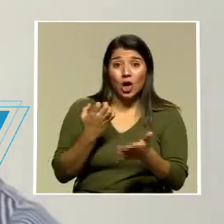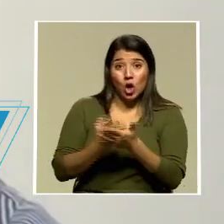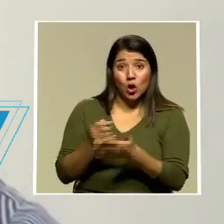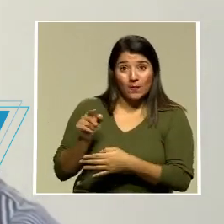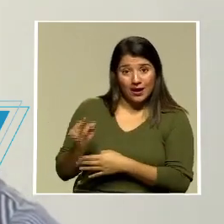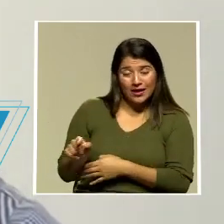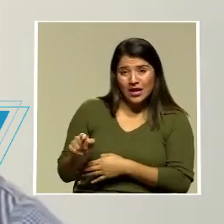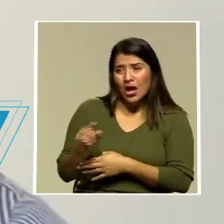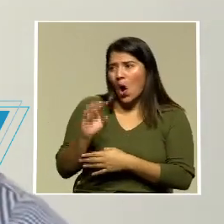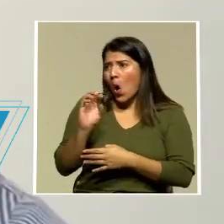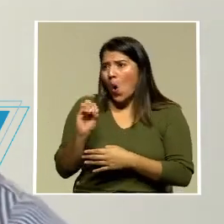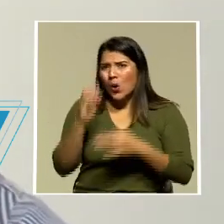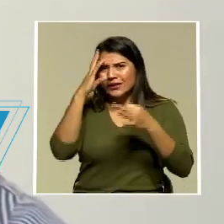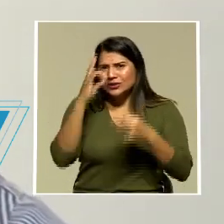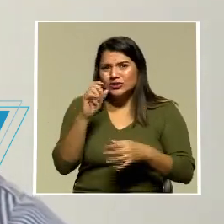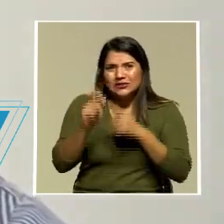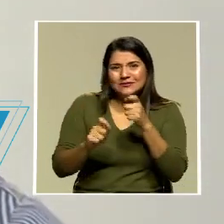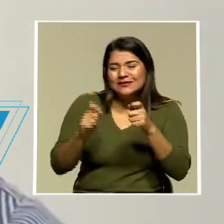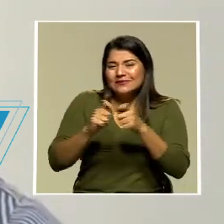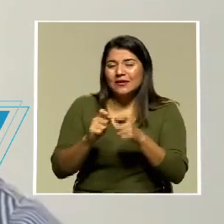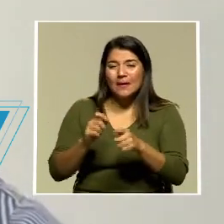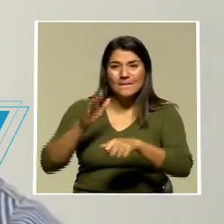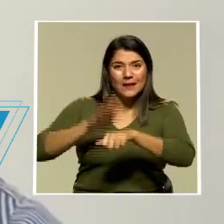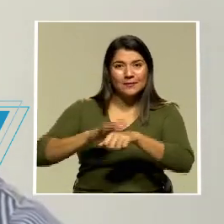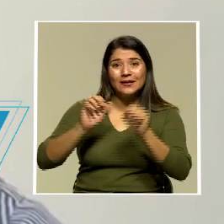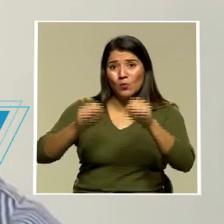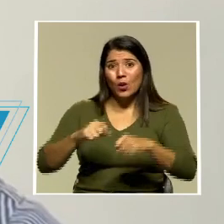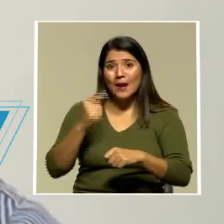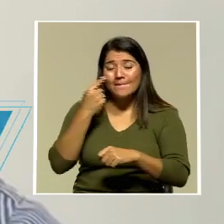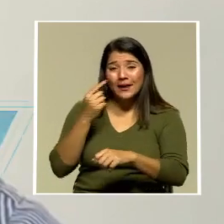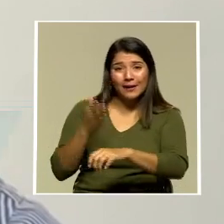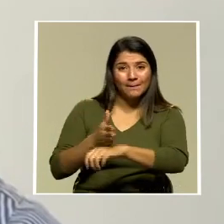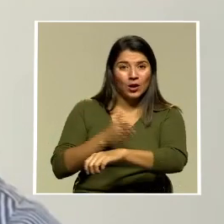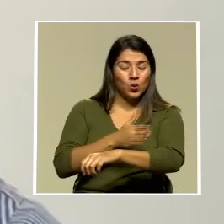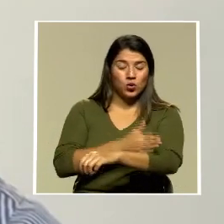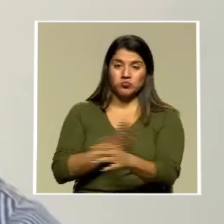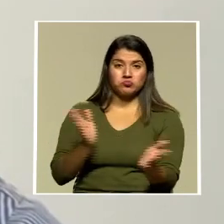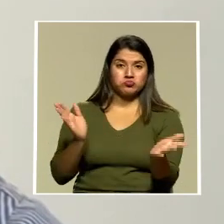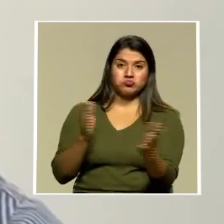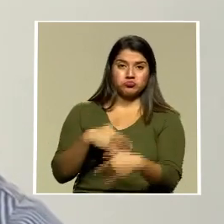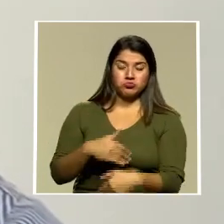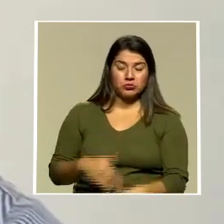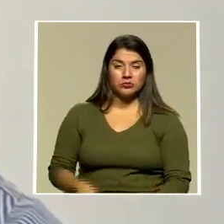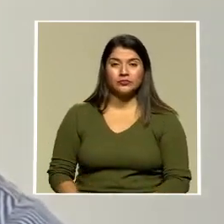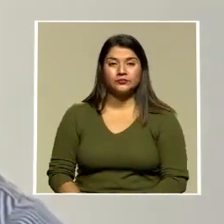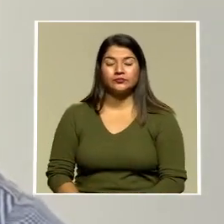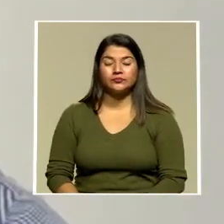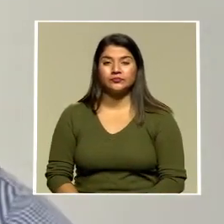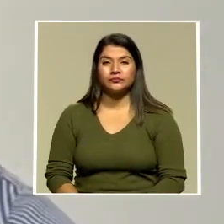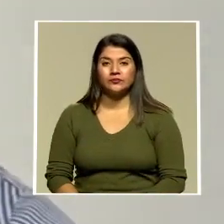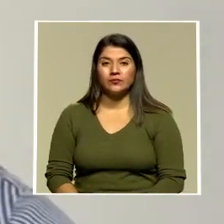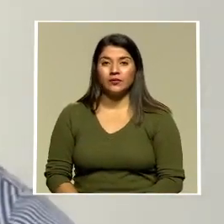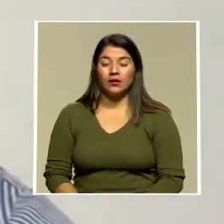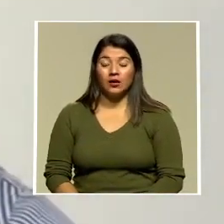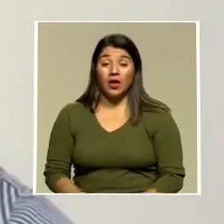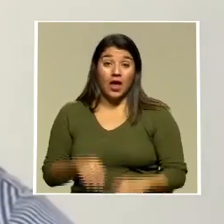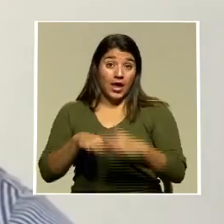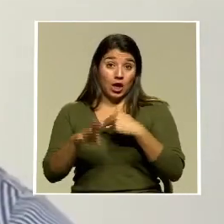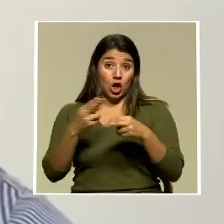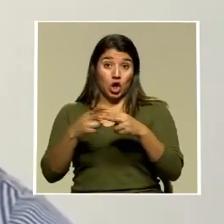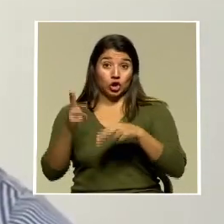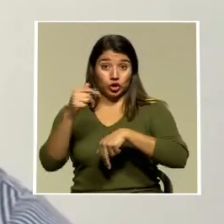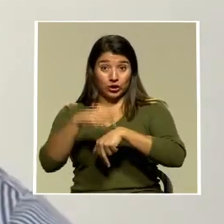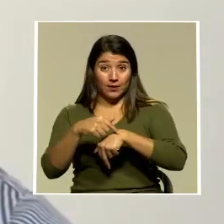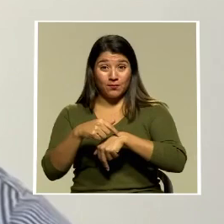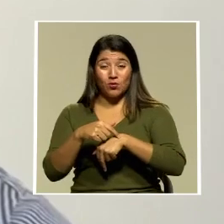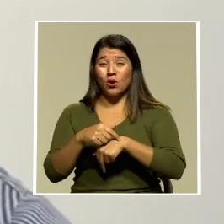o concretas que nos permitan visualizar una mejora, por lo menos en el corto plazo. Los temas de